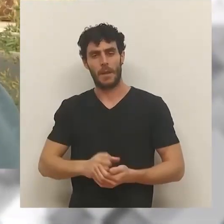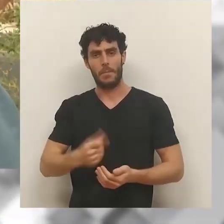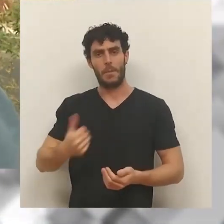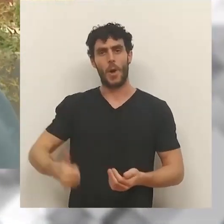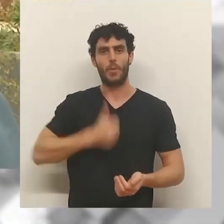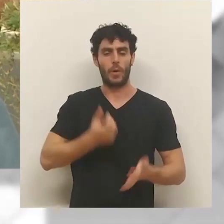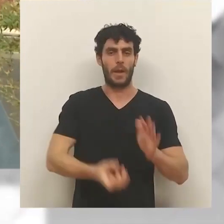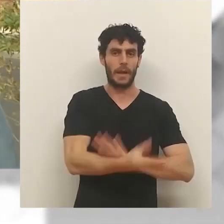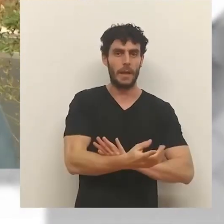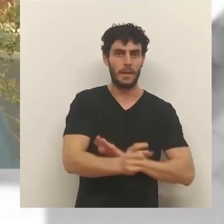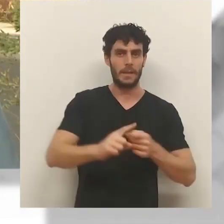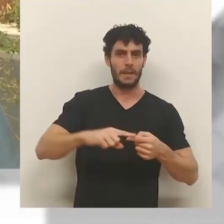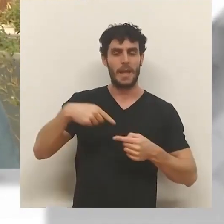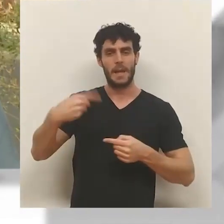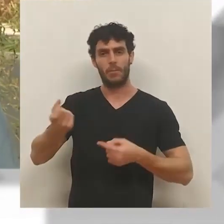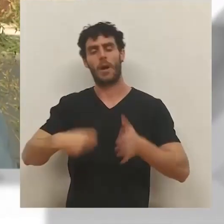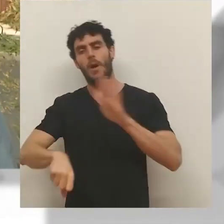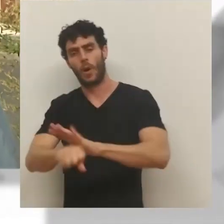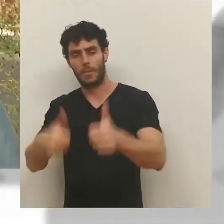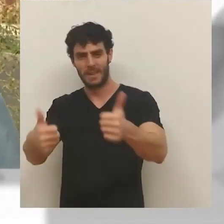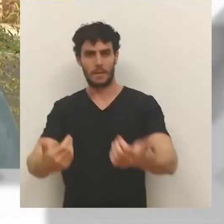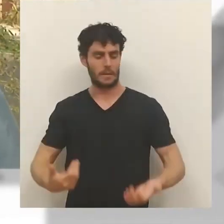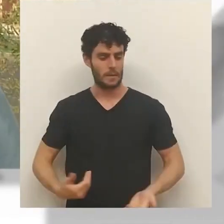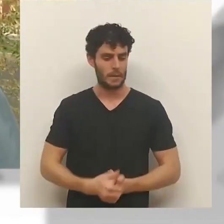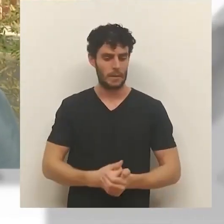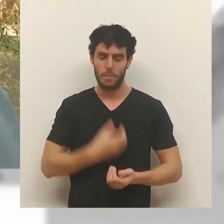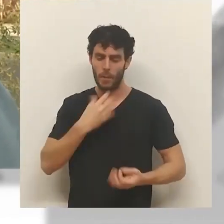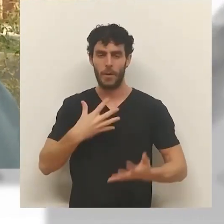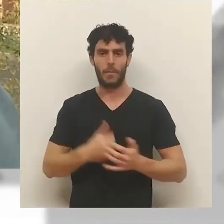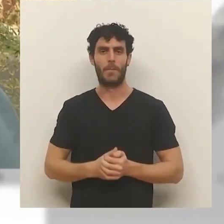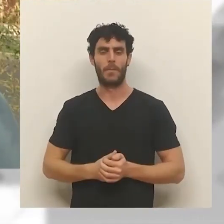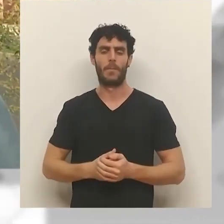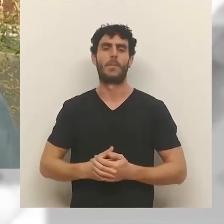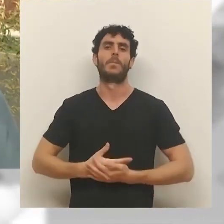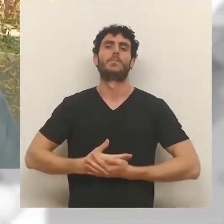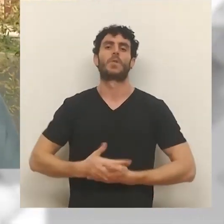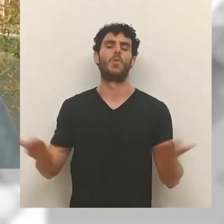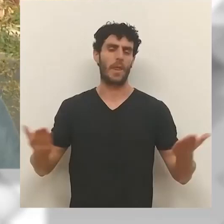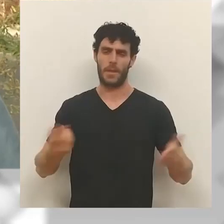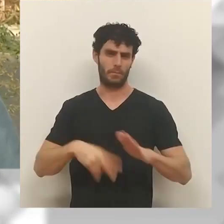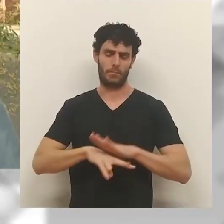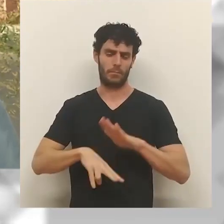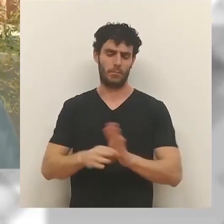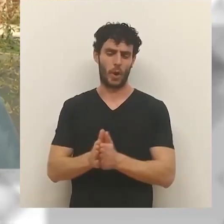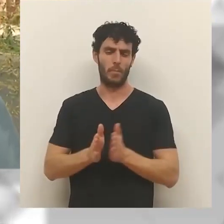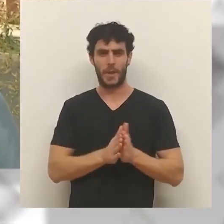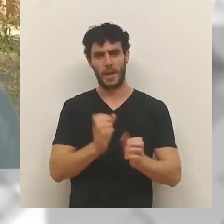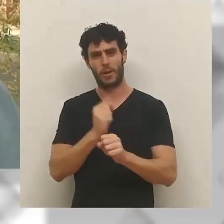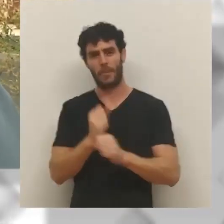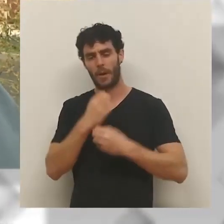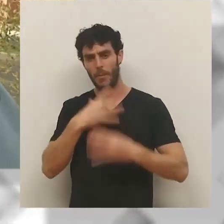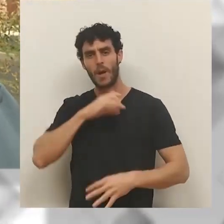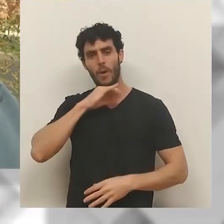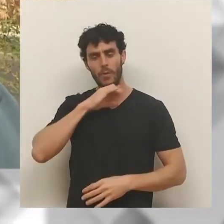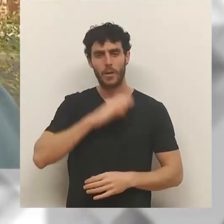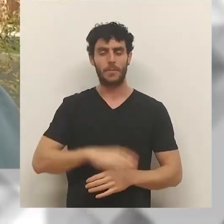poco lo que suelo decir primero generar más ocasiones y de generar más ocasiones pues intentar hacer más goles pero bueno con confianza con los